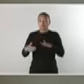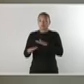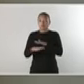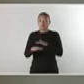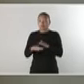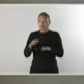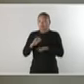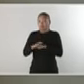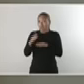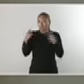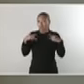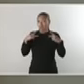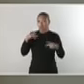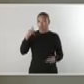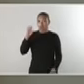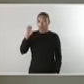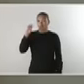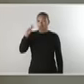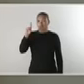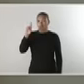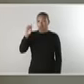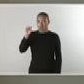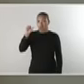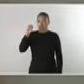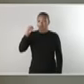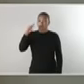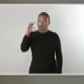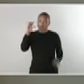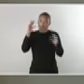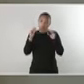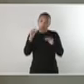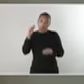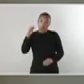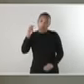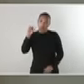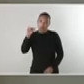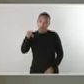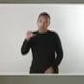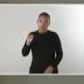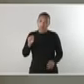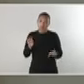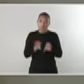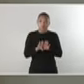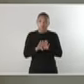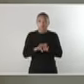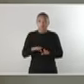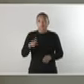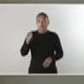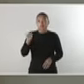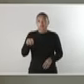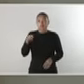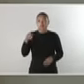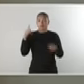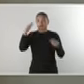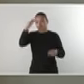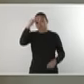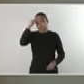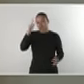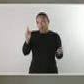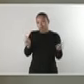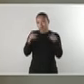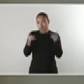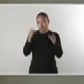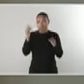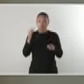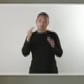pequeñas y medianas e incluso por los pulgueros y por los los señores que se dedican a vender